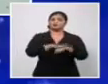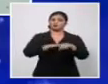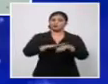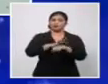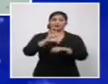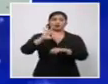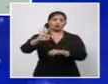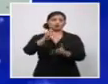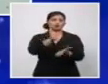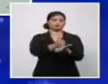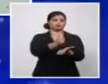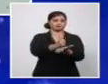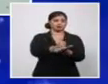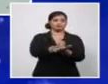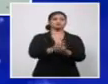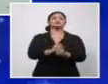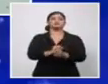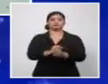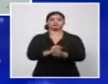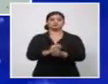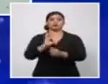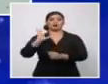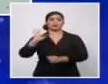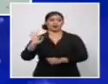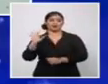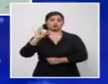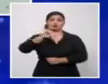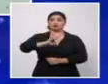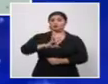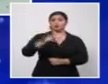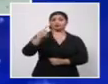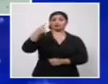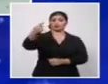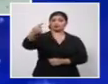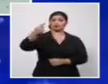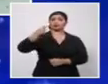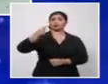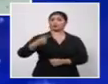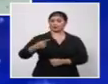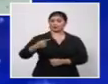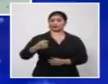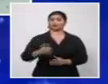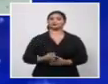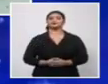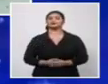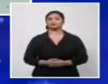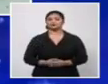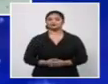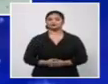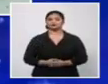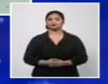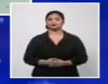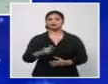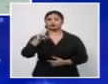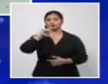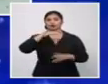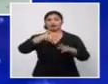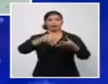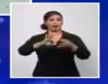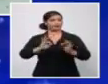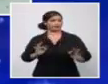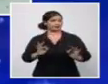y de los Palacios y San Luis, 1 de cada uno. En el caso de Artemisa, 20